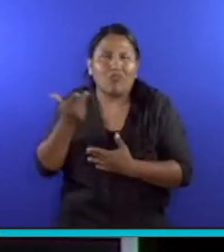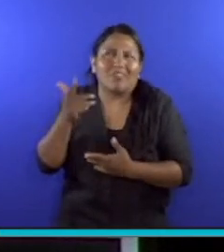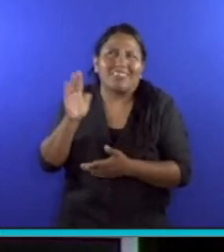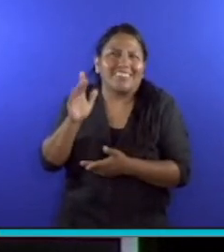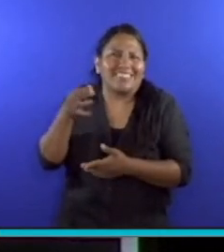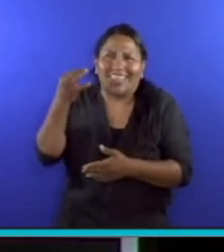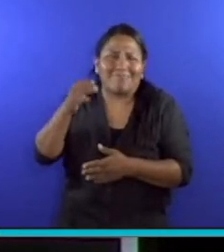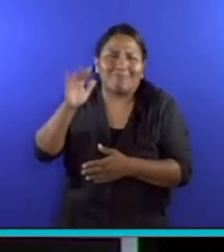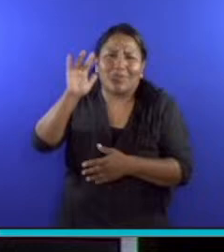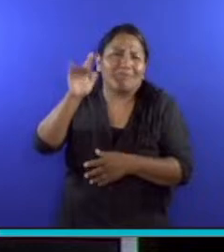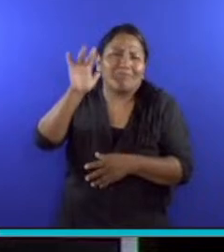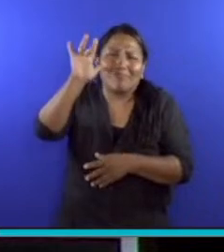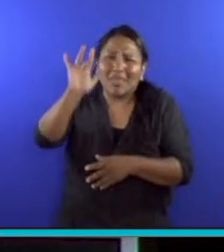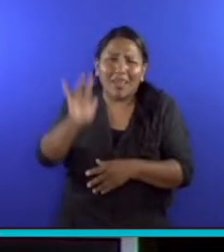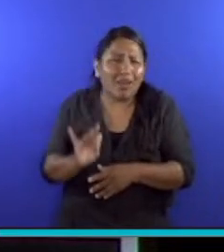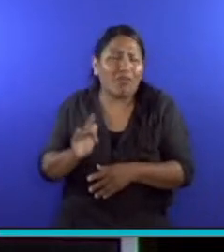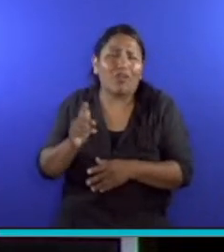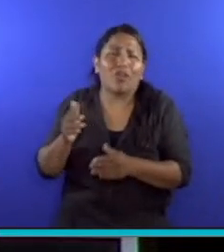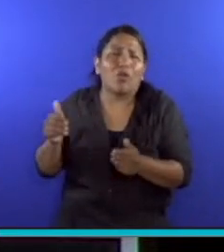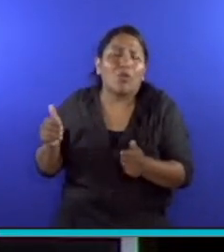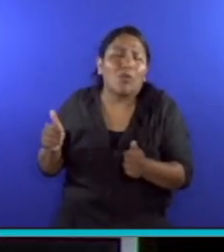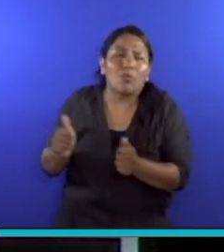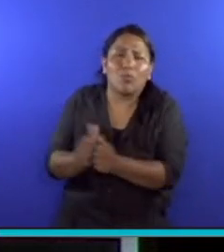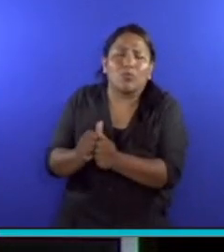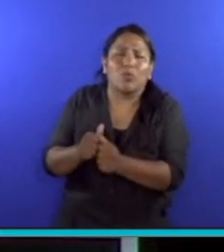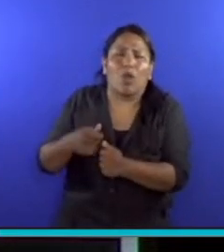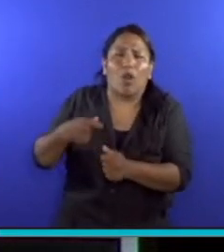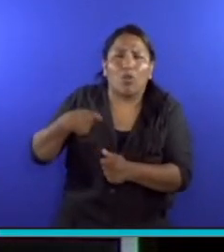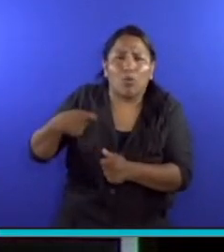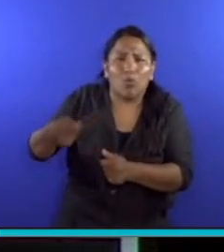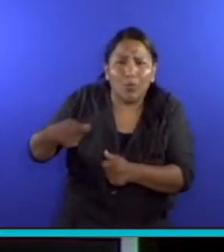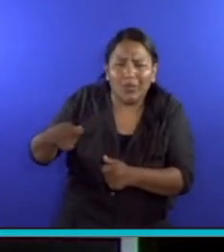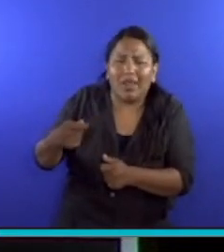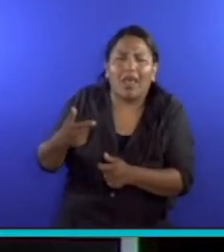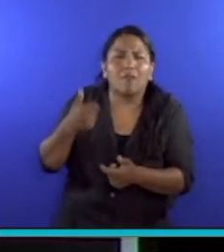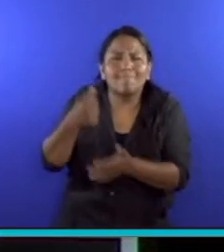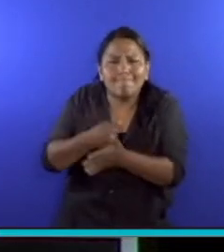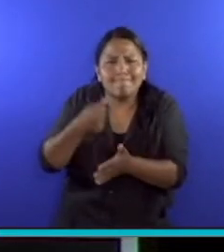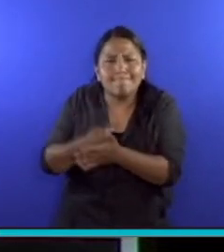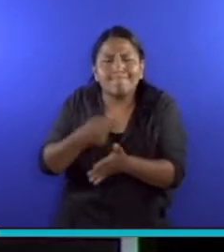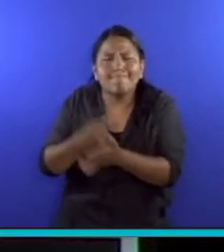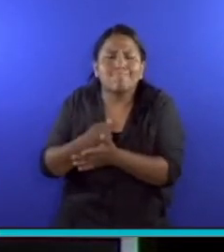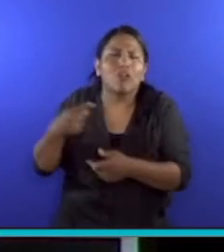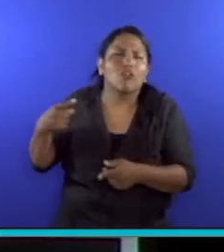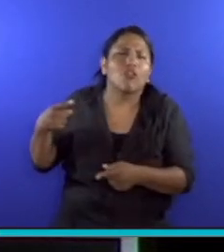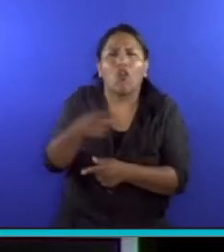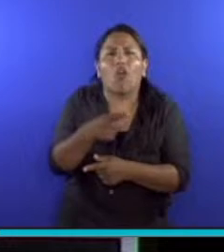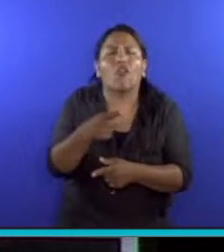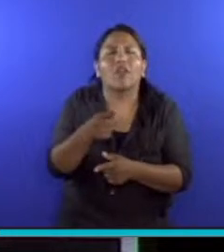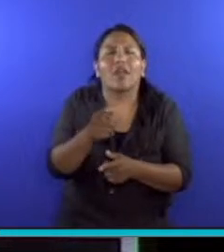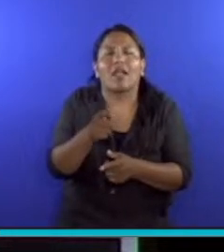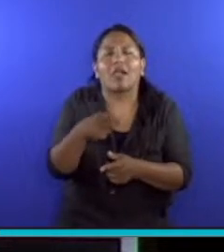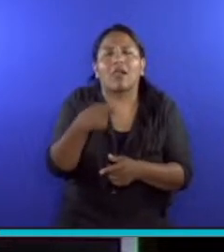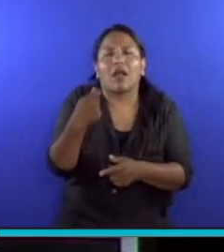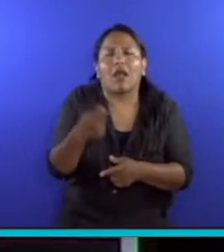miércoles junto a los jubilados y las jubiladas peleando contra esas jubilaciones de